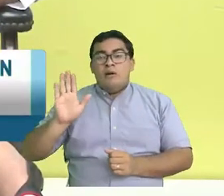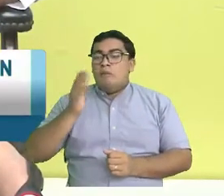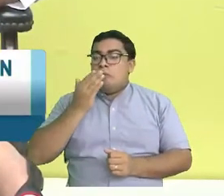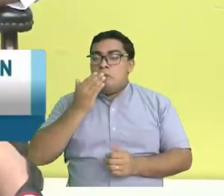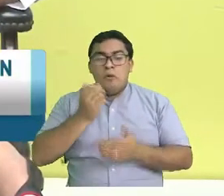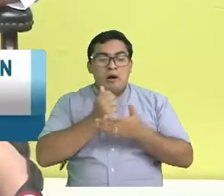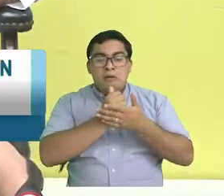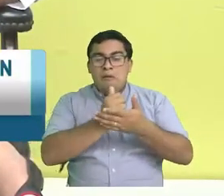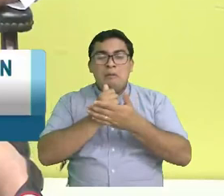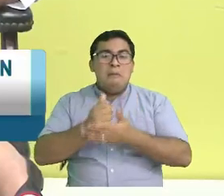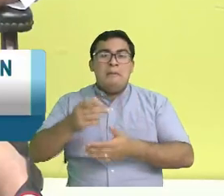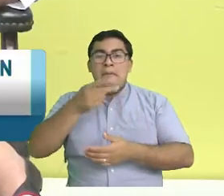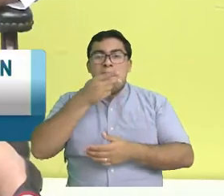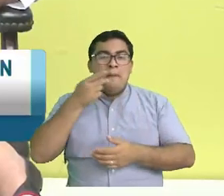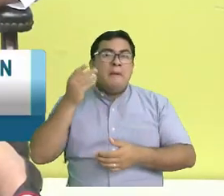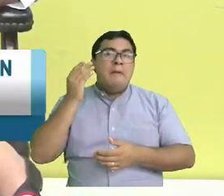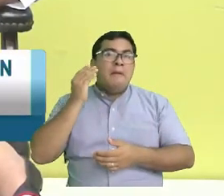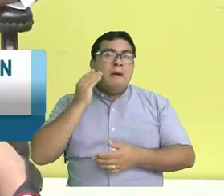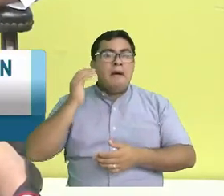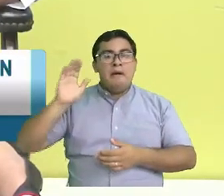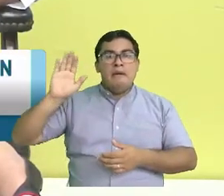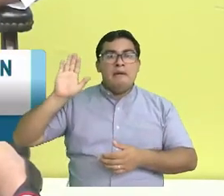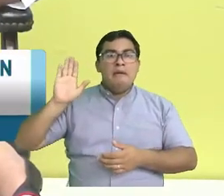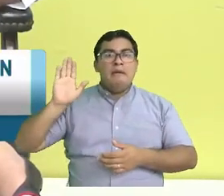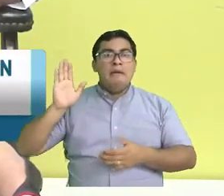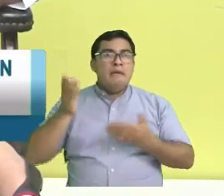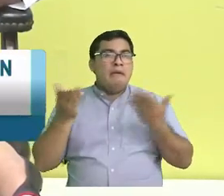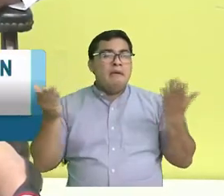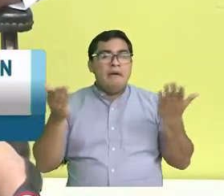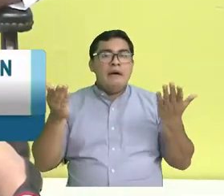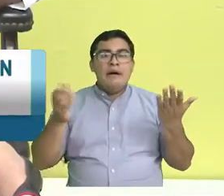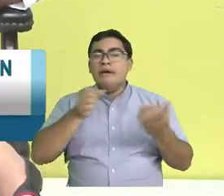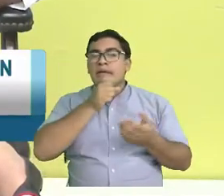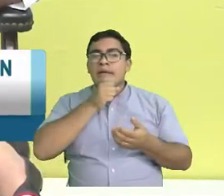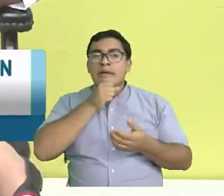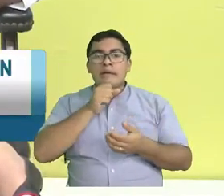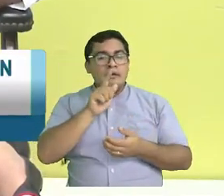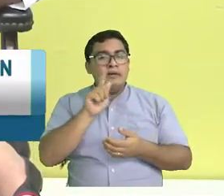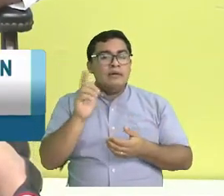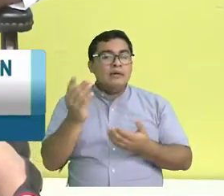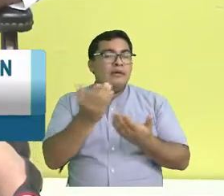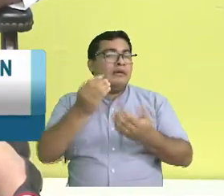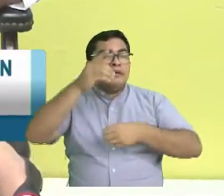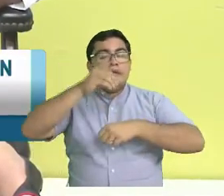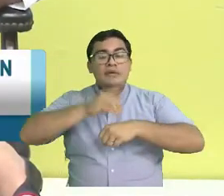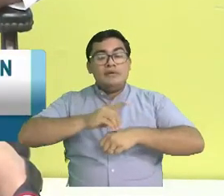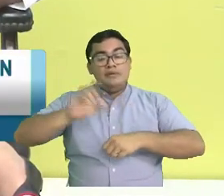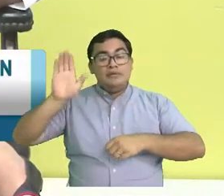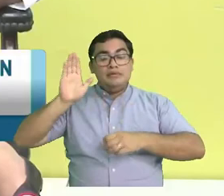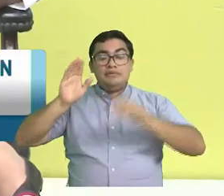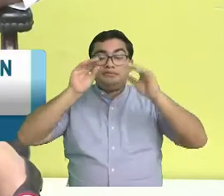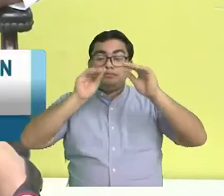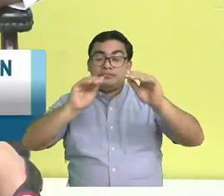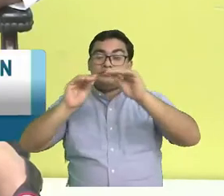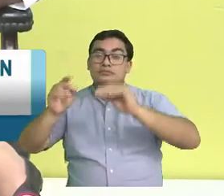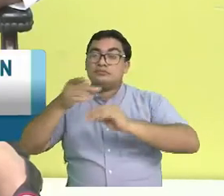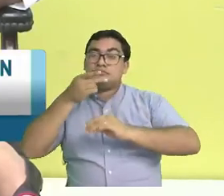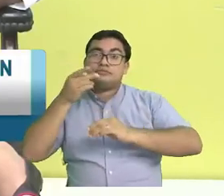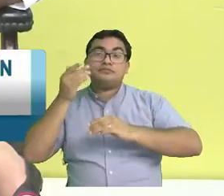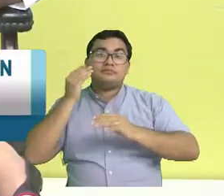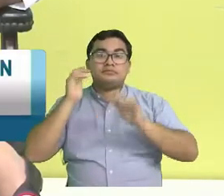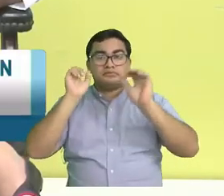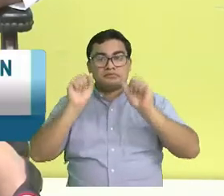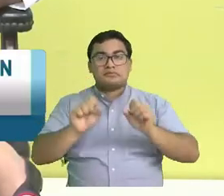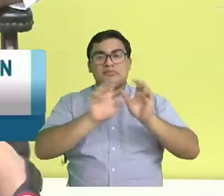papá se compromete, si la abuelita que vive con él se compromete, si nosotros como médicos nos comprometemos a enseñarle a los papás qué es lo que van a hacer, se puede tener